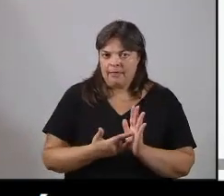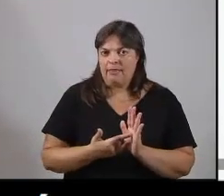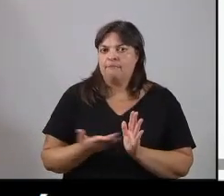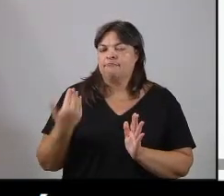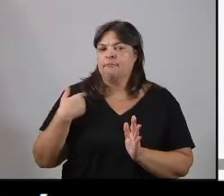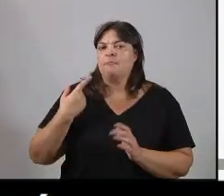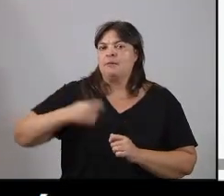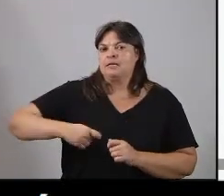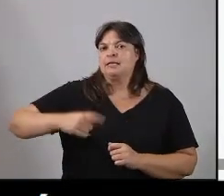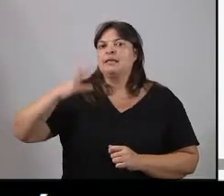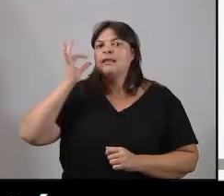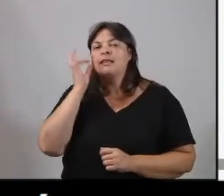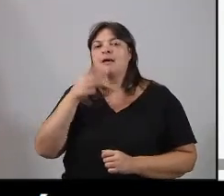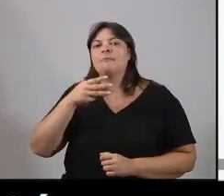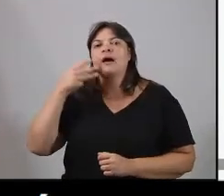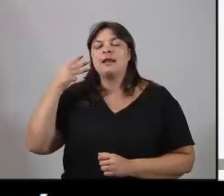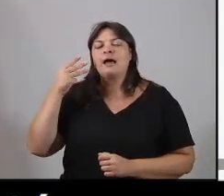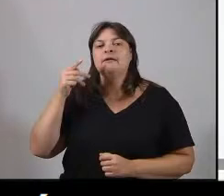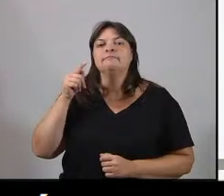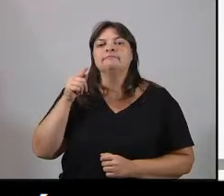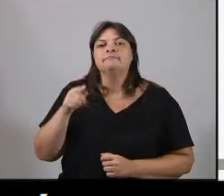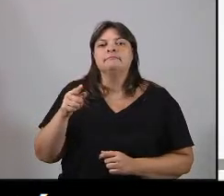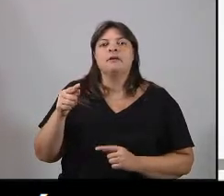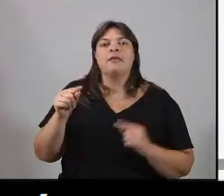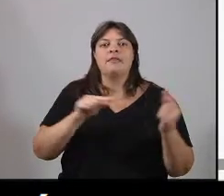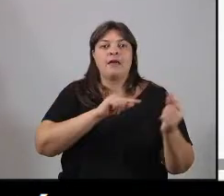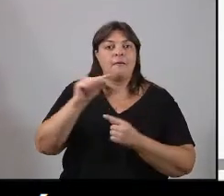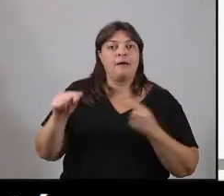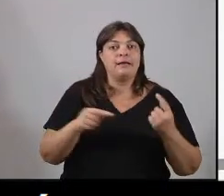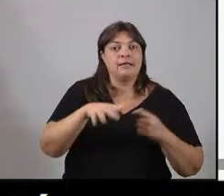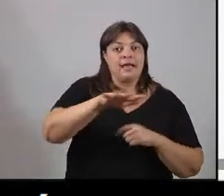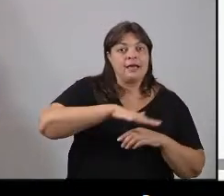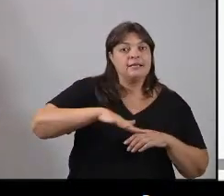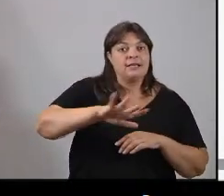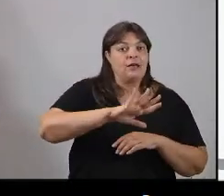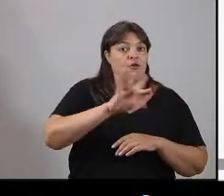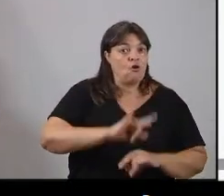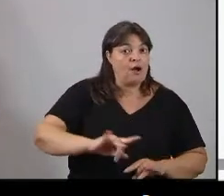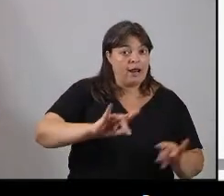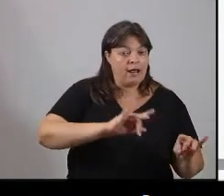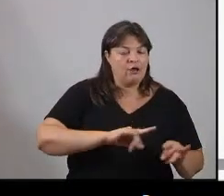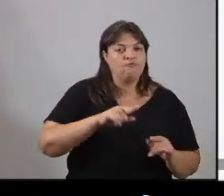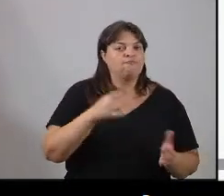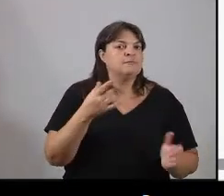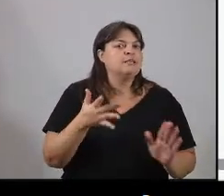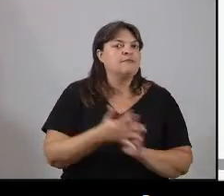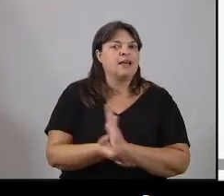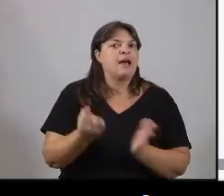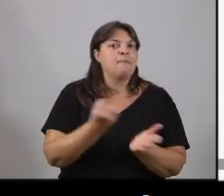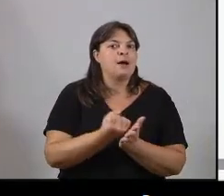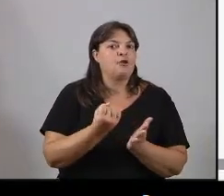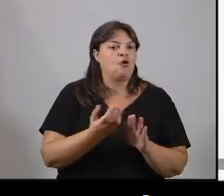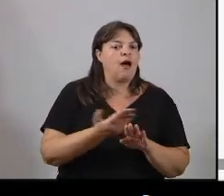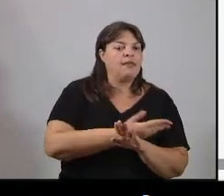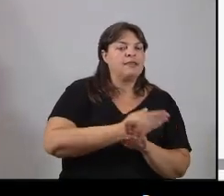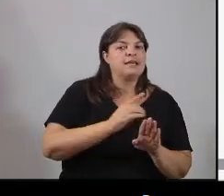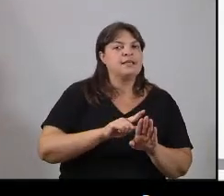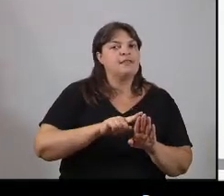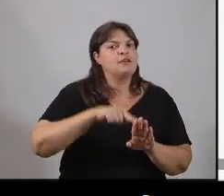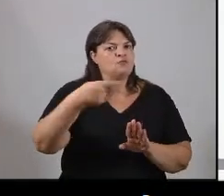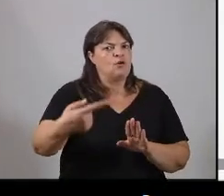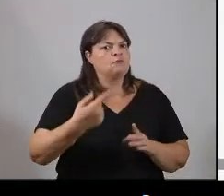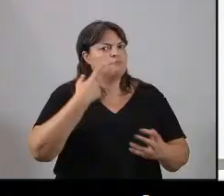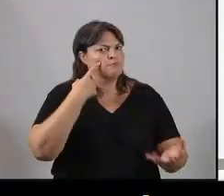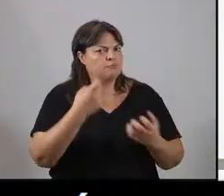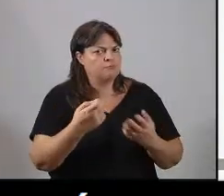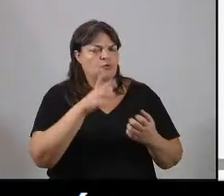la presidenta María Guardiola en el debate del Estado de la región. Marca un antes y un después en favor de